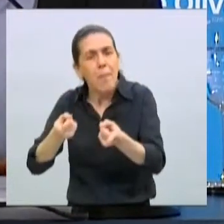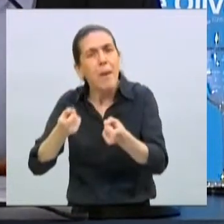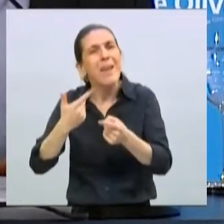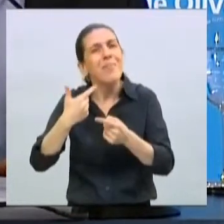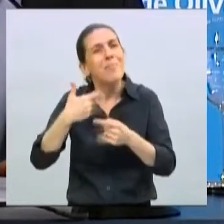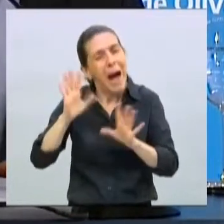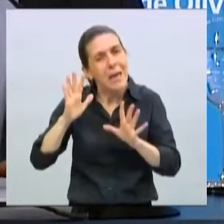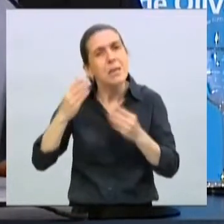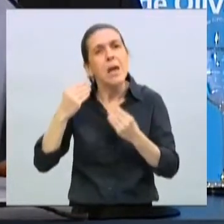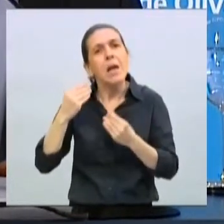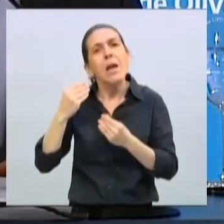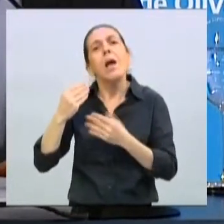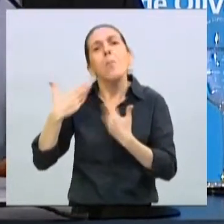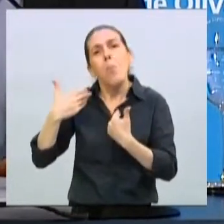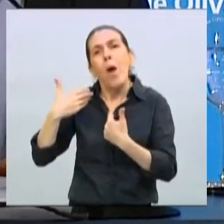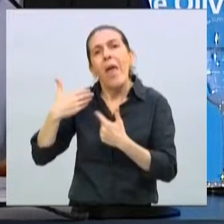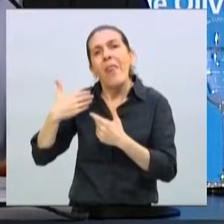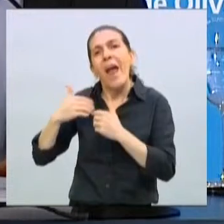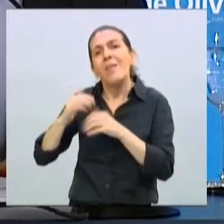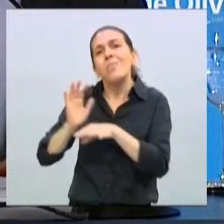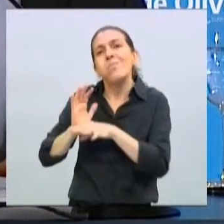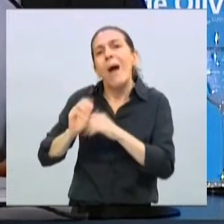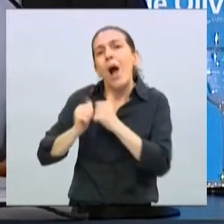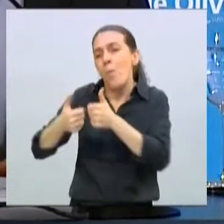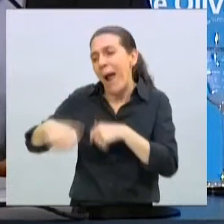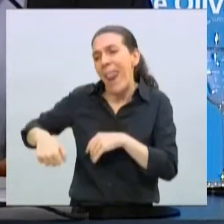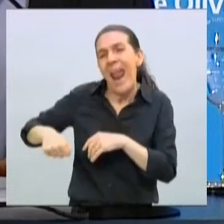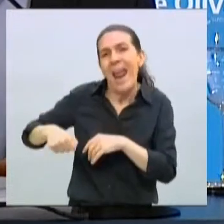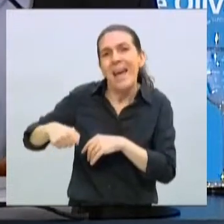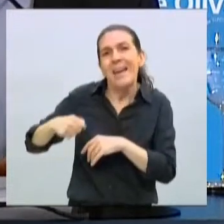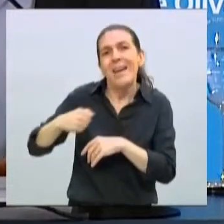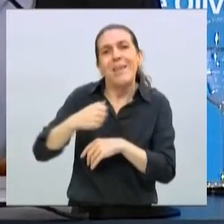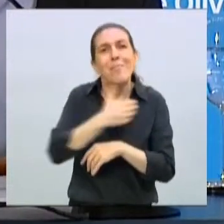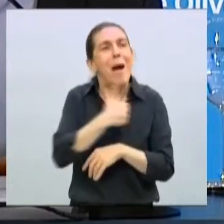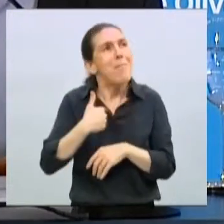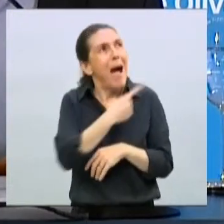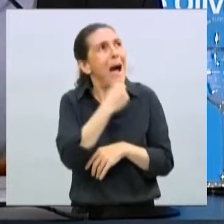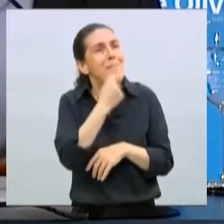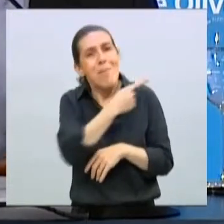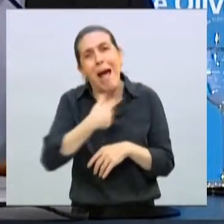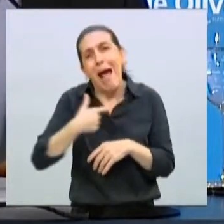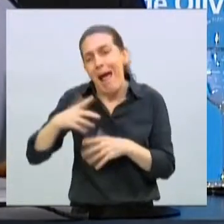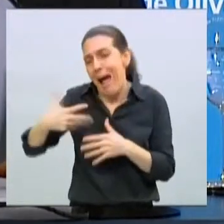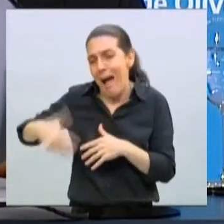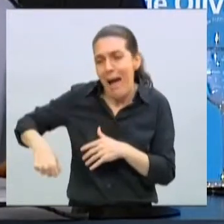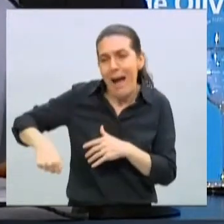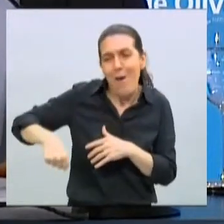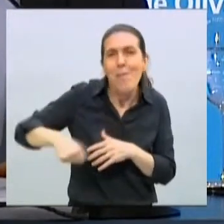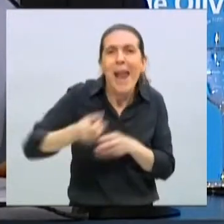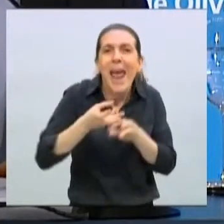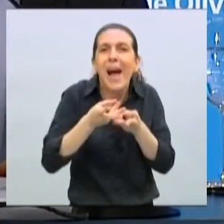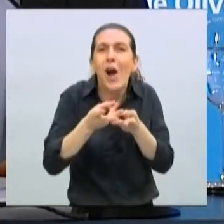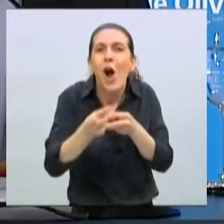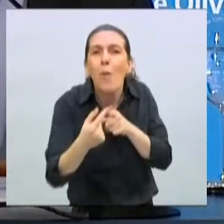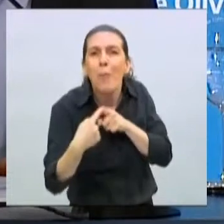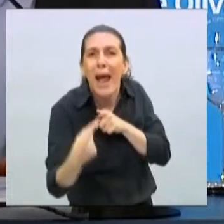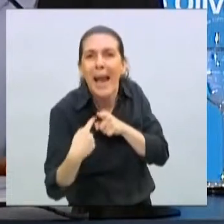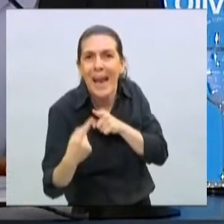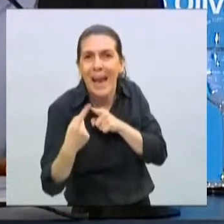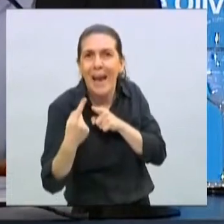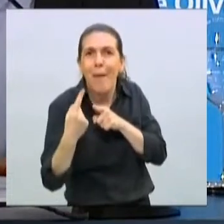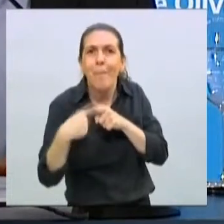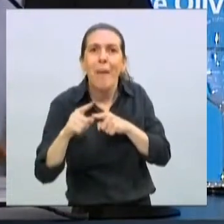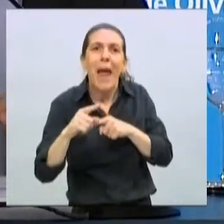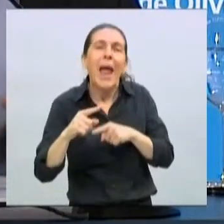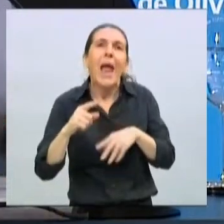los padres y a las madres a hacer algún tipo de compra, es decir, que puedan salir, pero no los